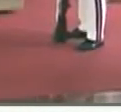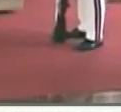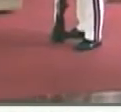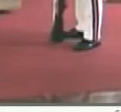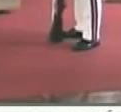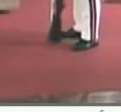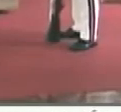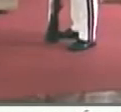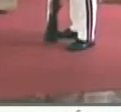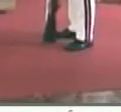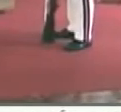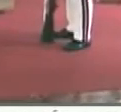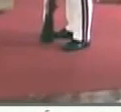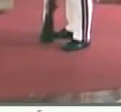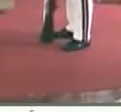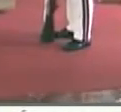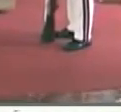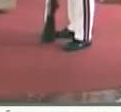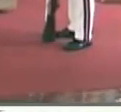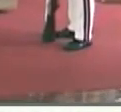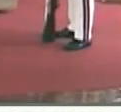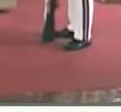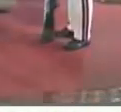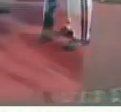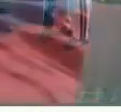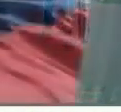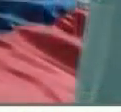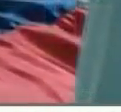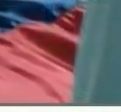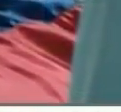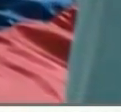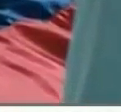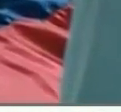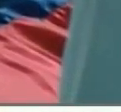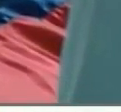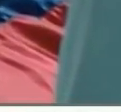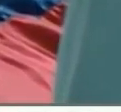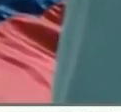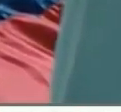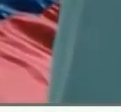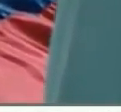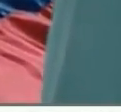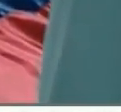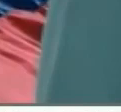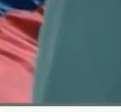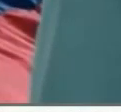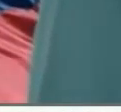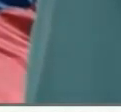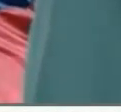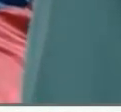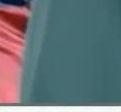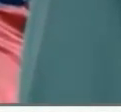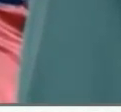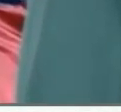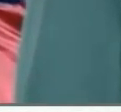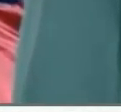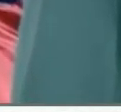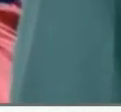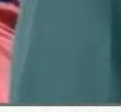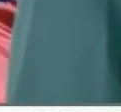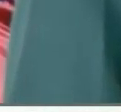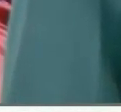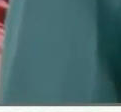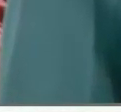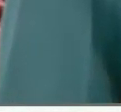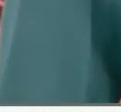palabras resaltaba que es jorge luís garcía carneiro sirve como ejemplo a seguir no sólo por su disciplina